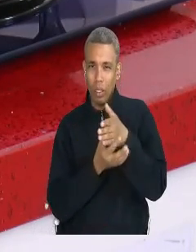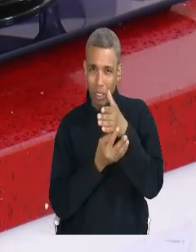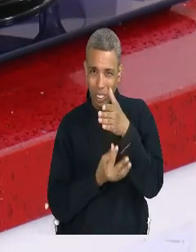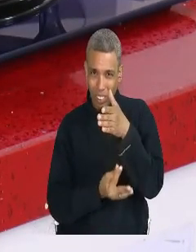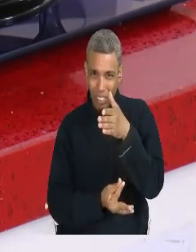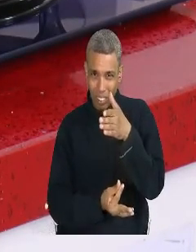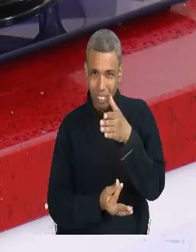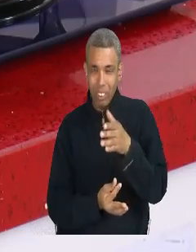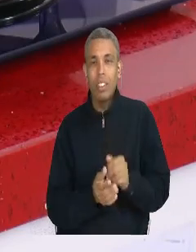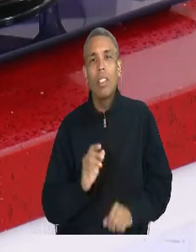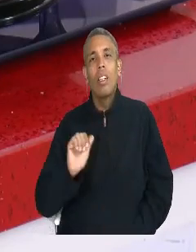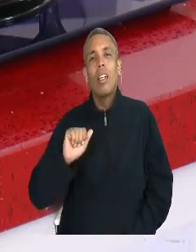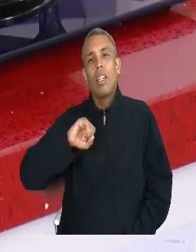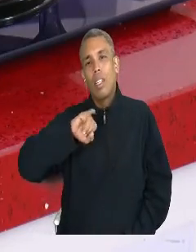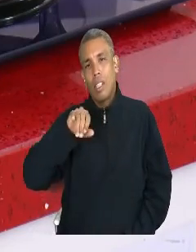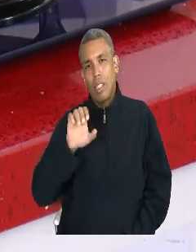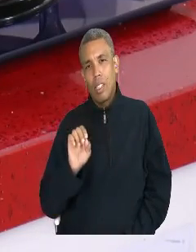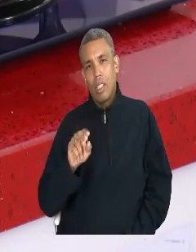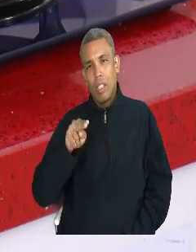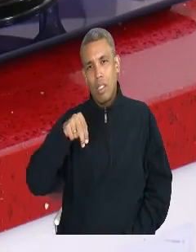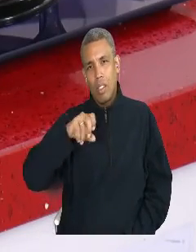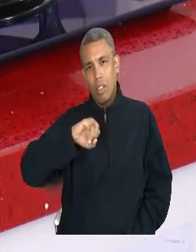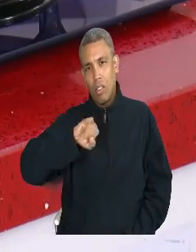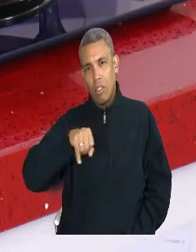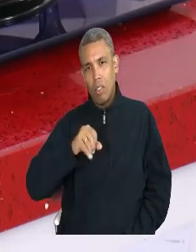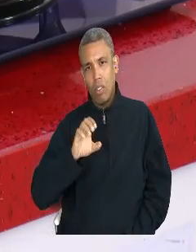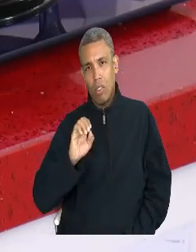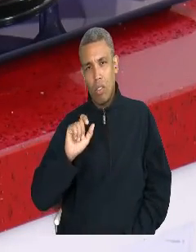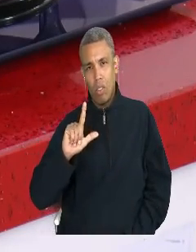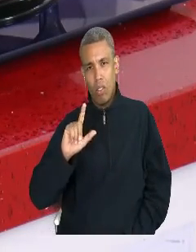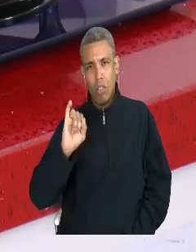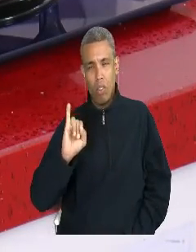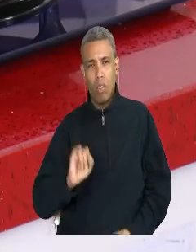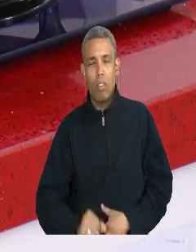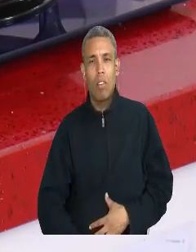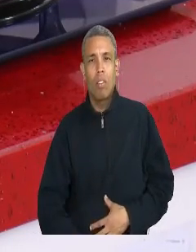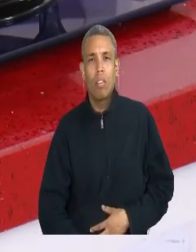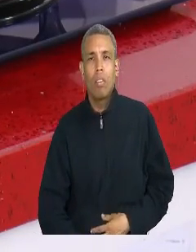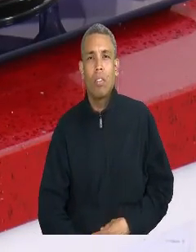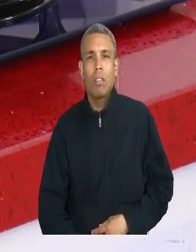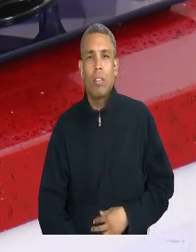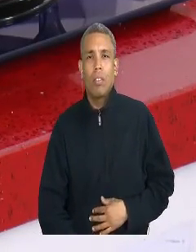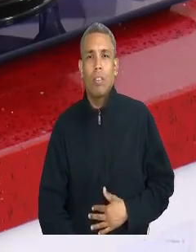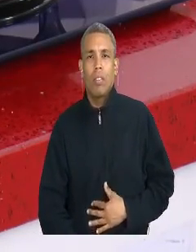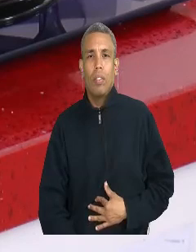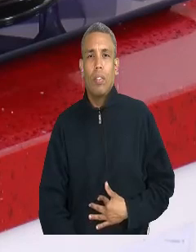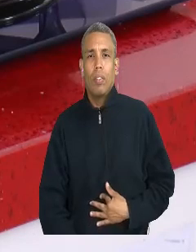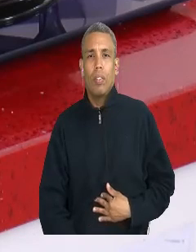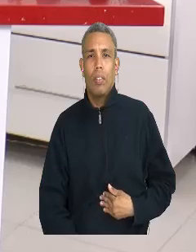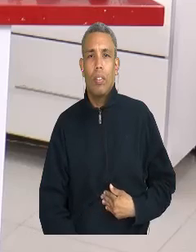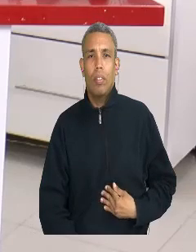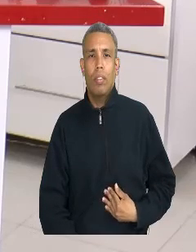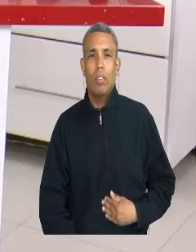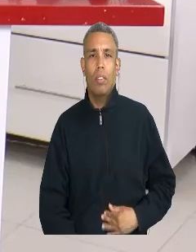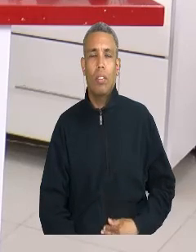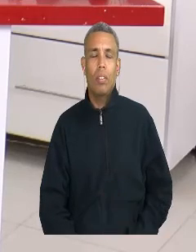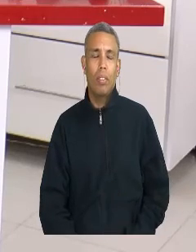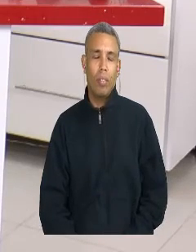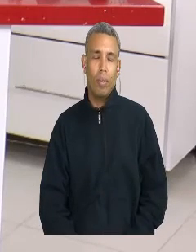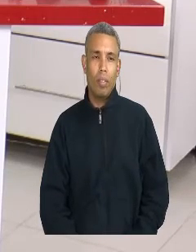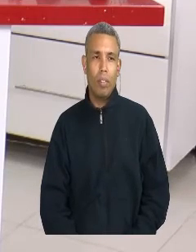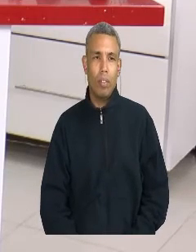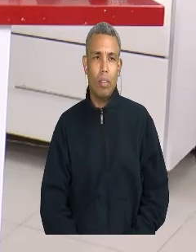de la ajonjolí. Entonces da un sabor ahumadito y un aroma muy rica. Entonces acá el aceite